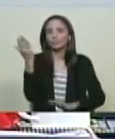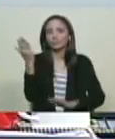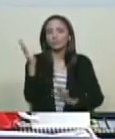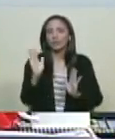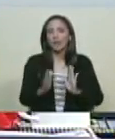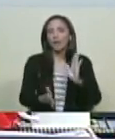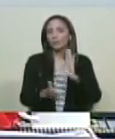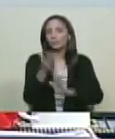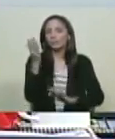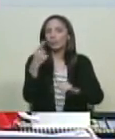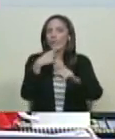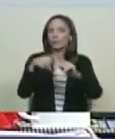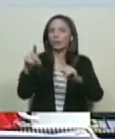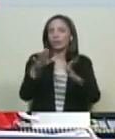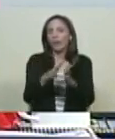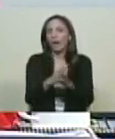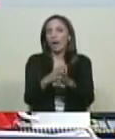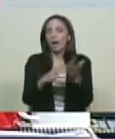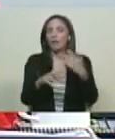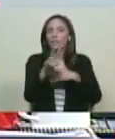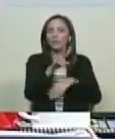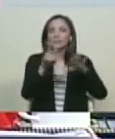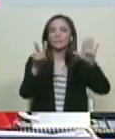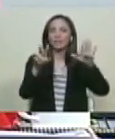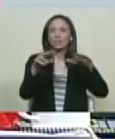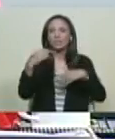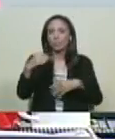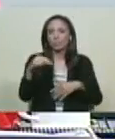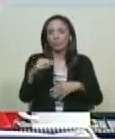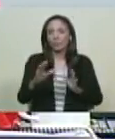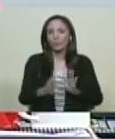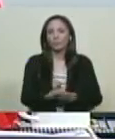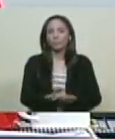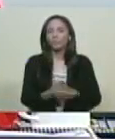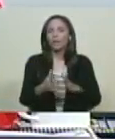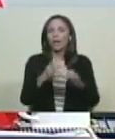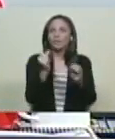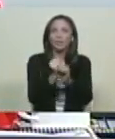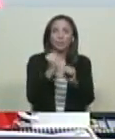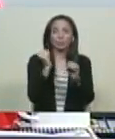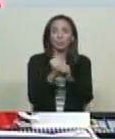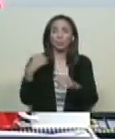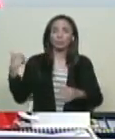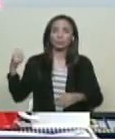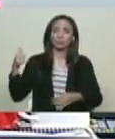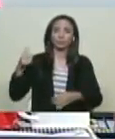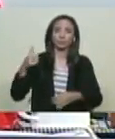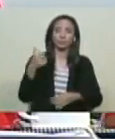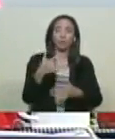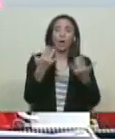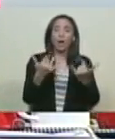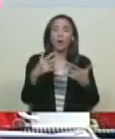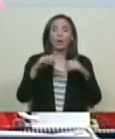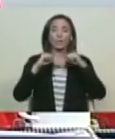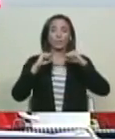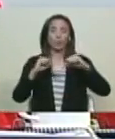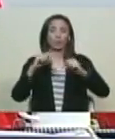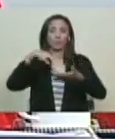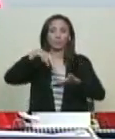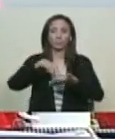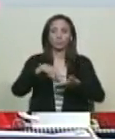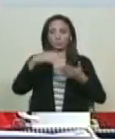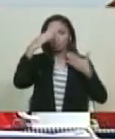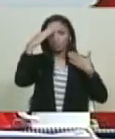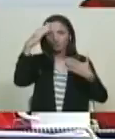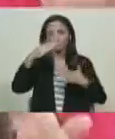gran insurrección popular del 27 de noviembre. Años de lucha y aquí vamos pues, de pie, camarada,